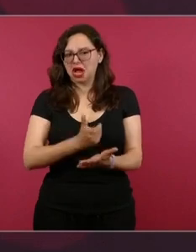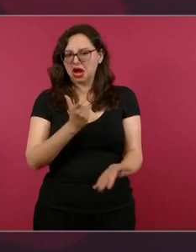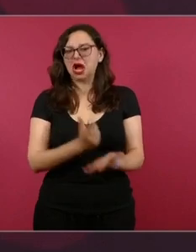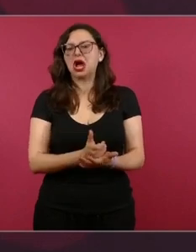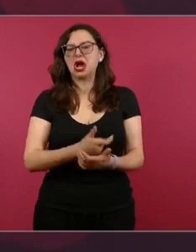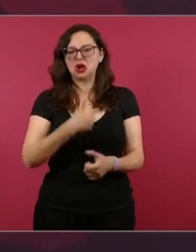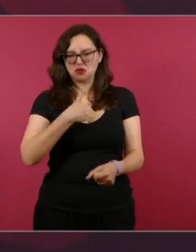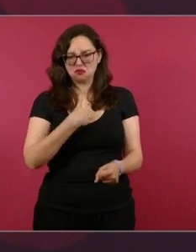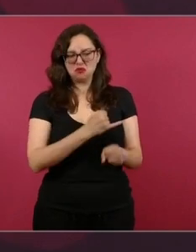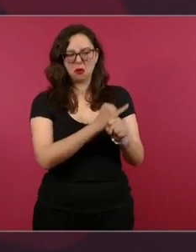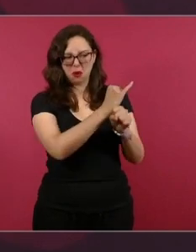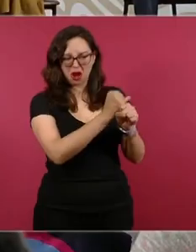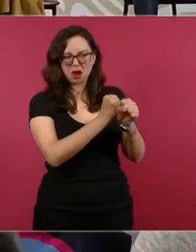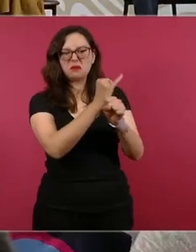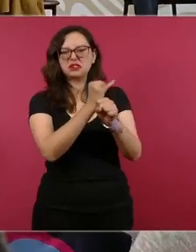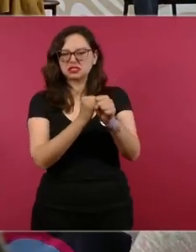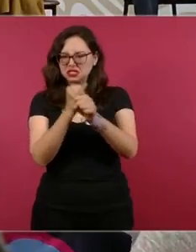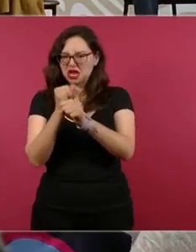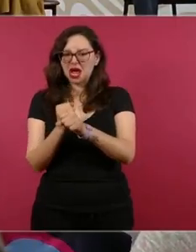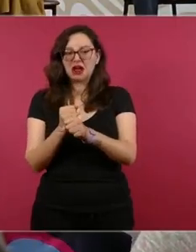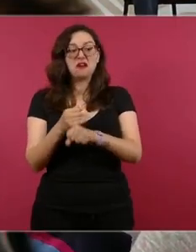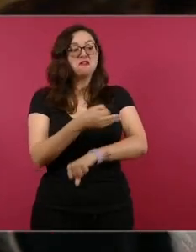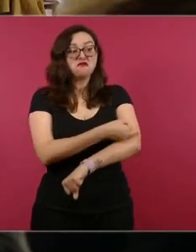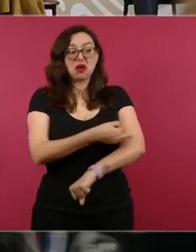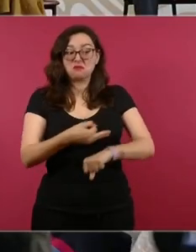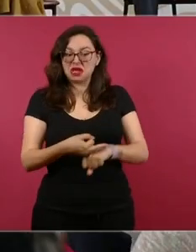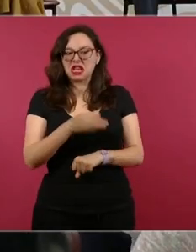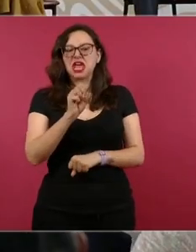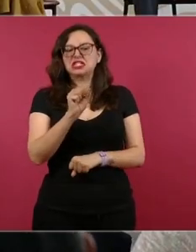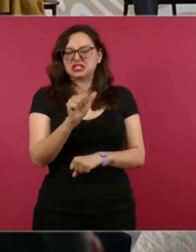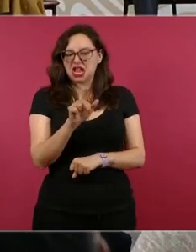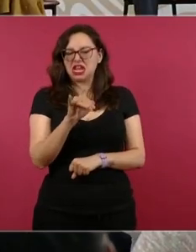Todos los asesinatos cometidos